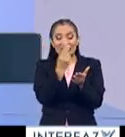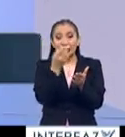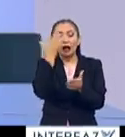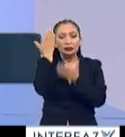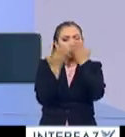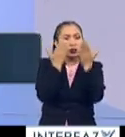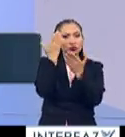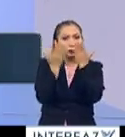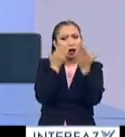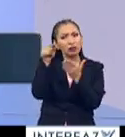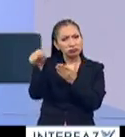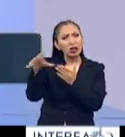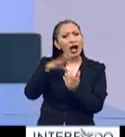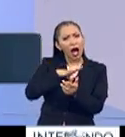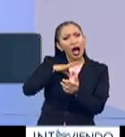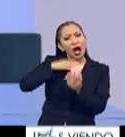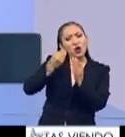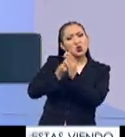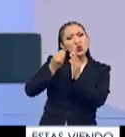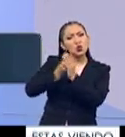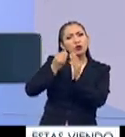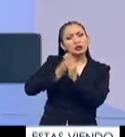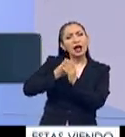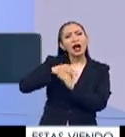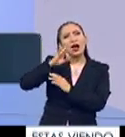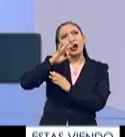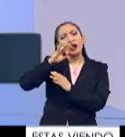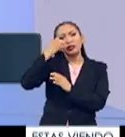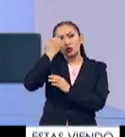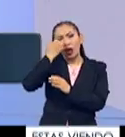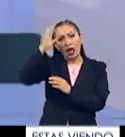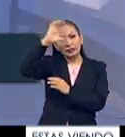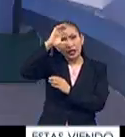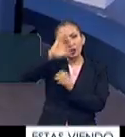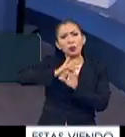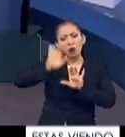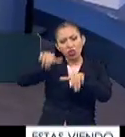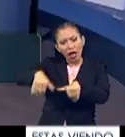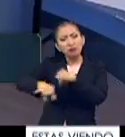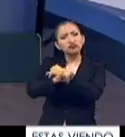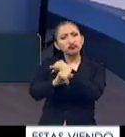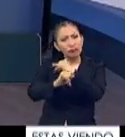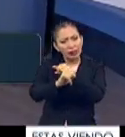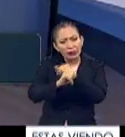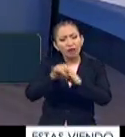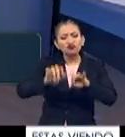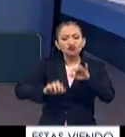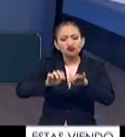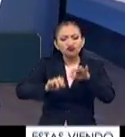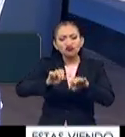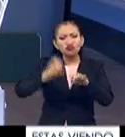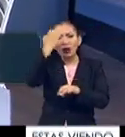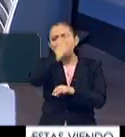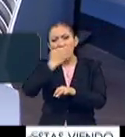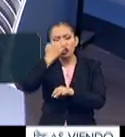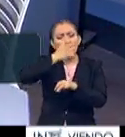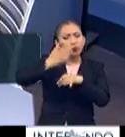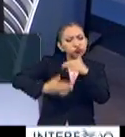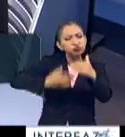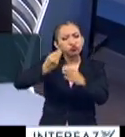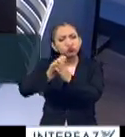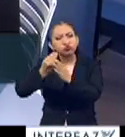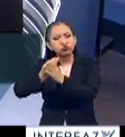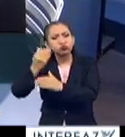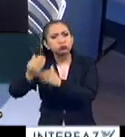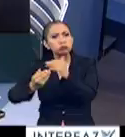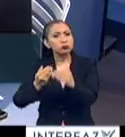Y la Facultad de Ciencias puede uno inscribirse en línea y hacer las evaluaciones.